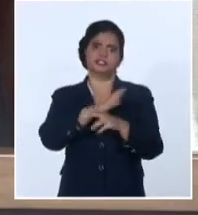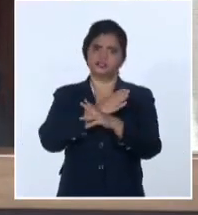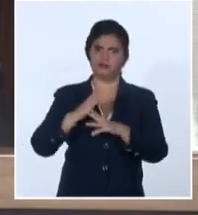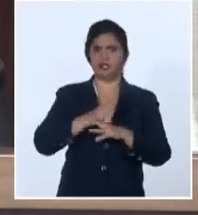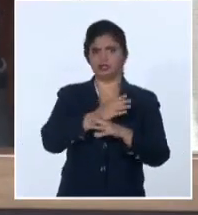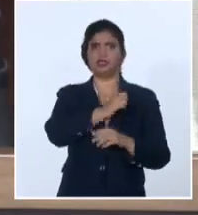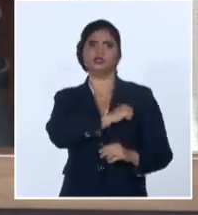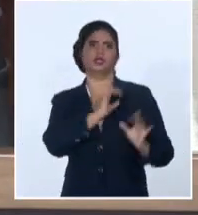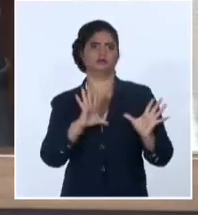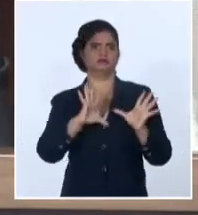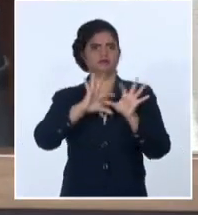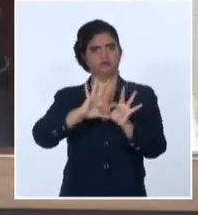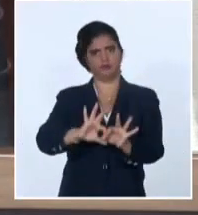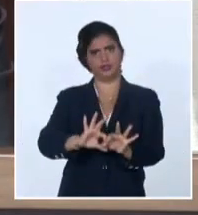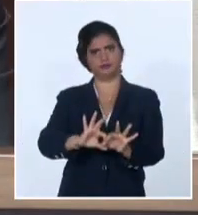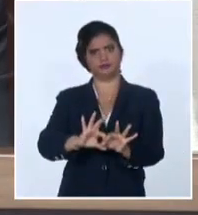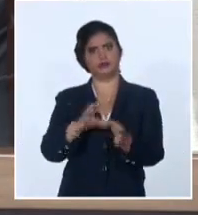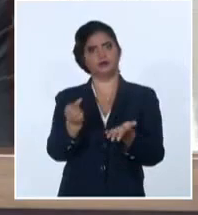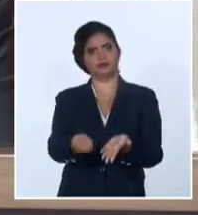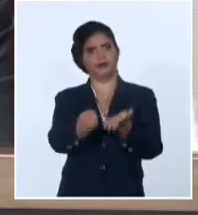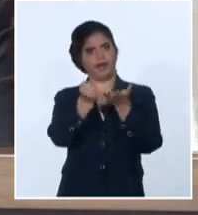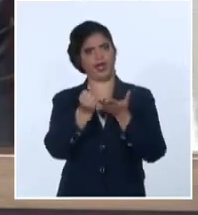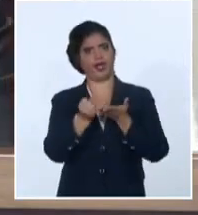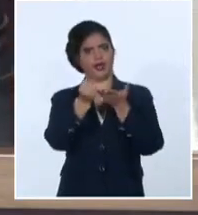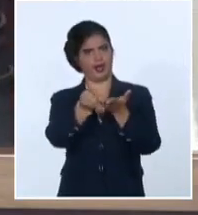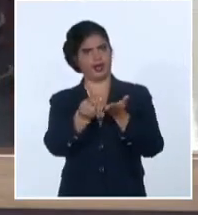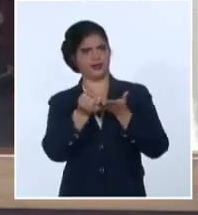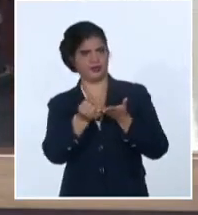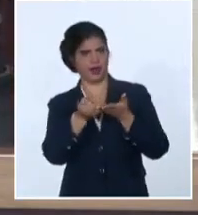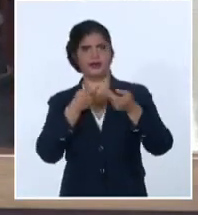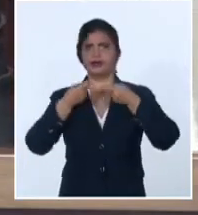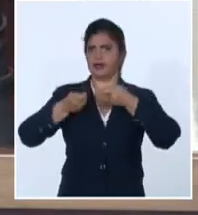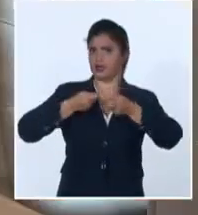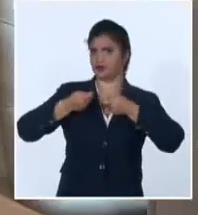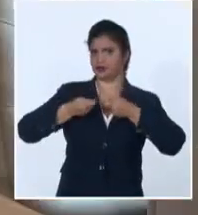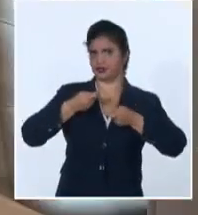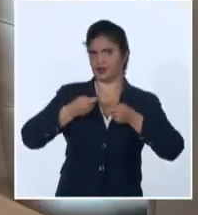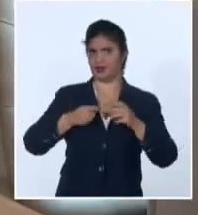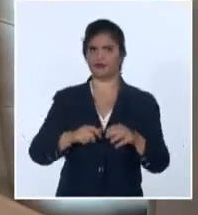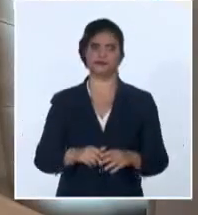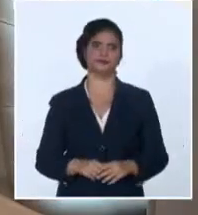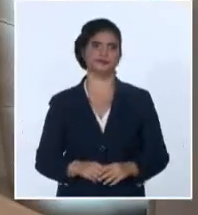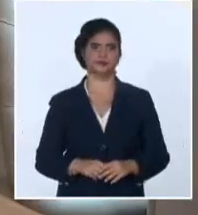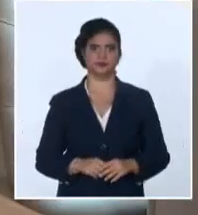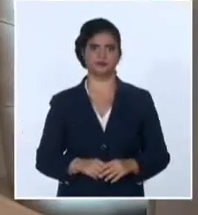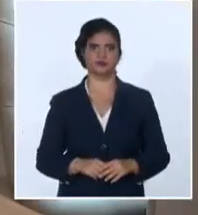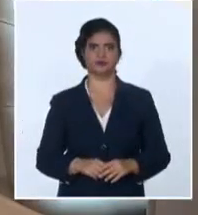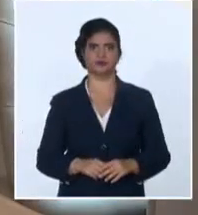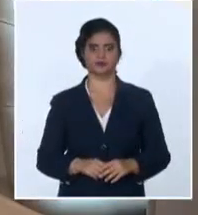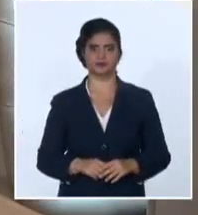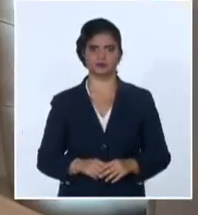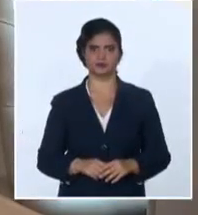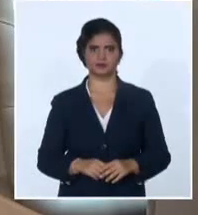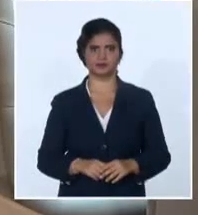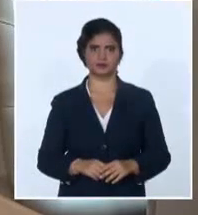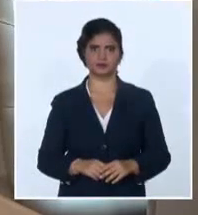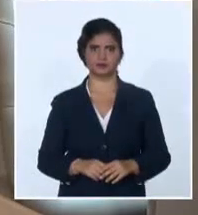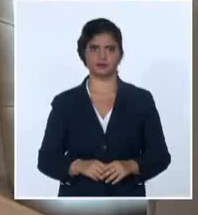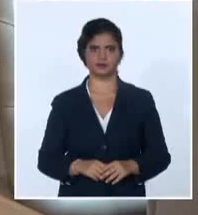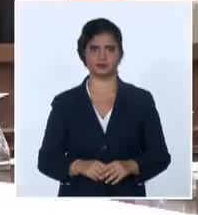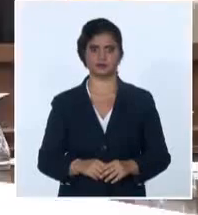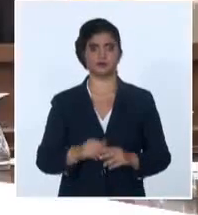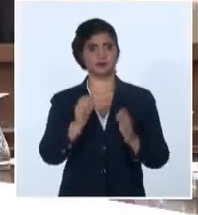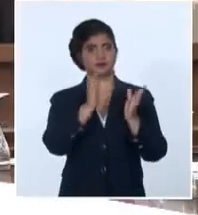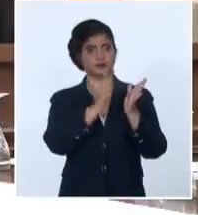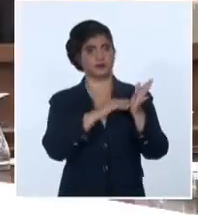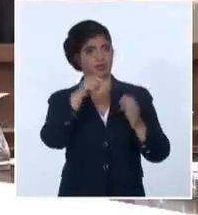de los recursos humanos, como ha reconocido el propio presidente Lourenço. Esta visita se realiza en el mismo mes en que